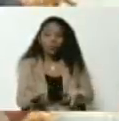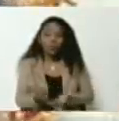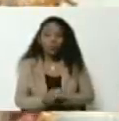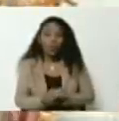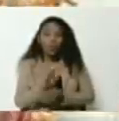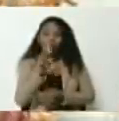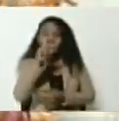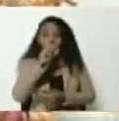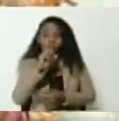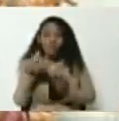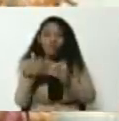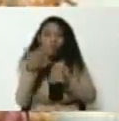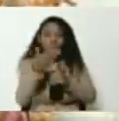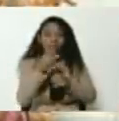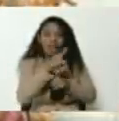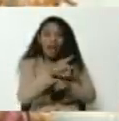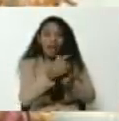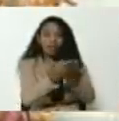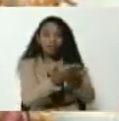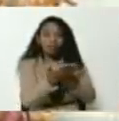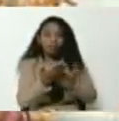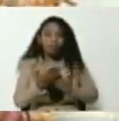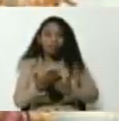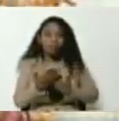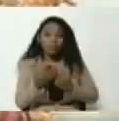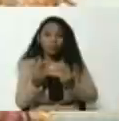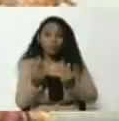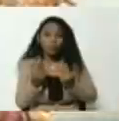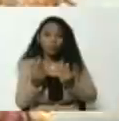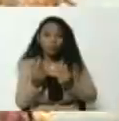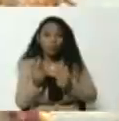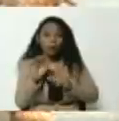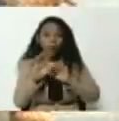2 años después de que él recibió ingentes recursos